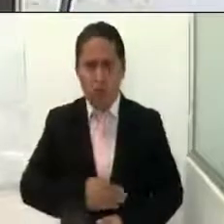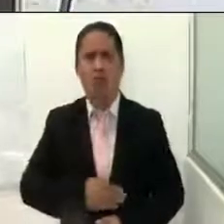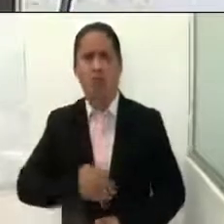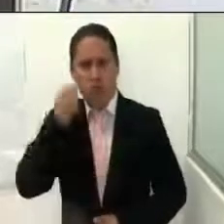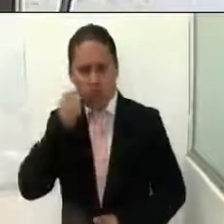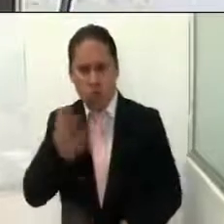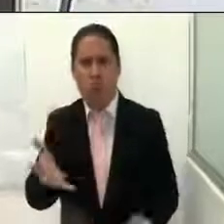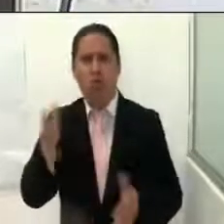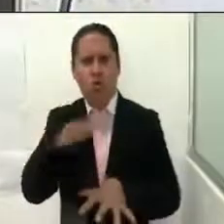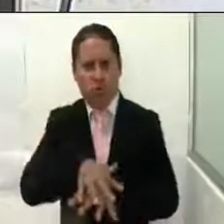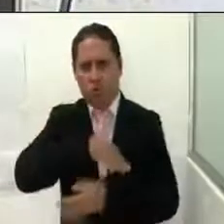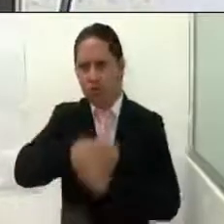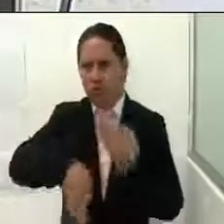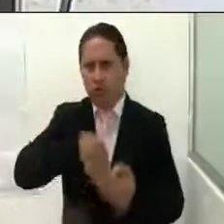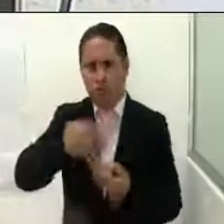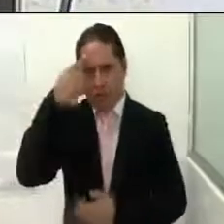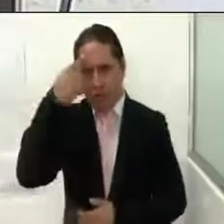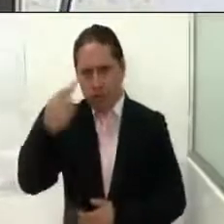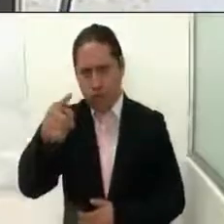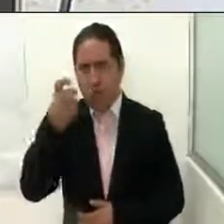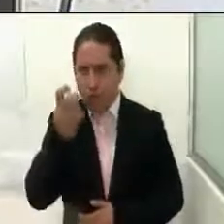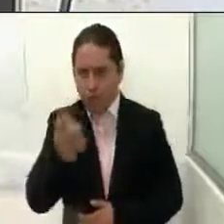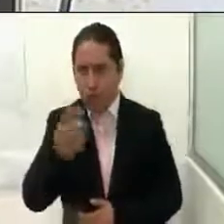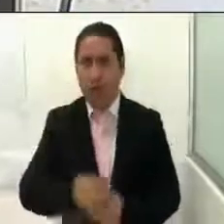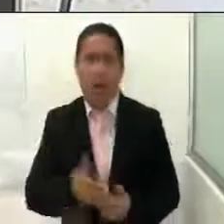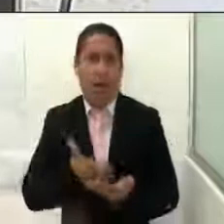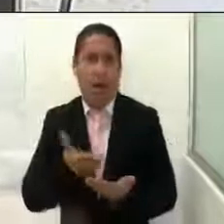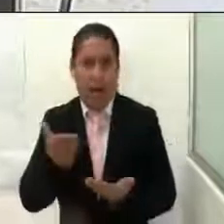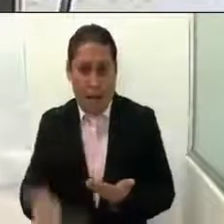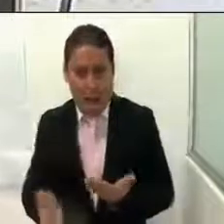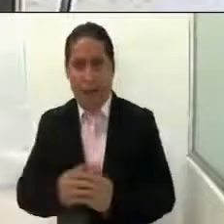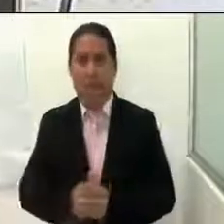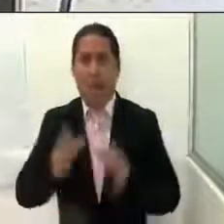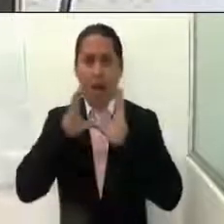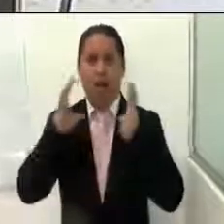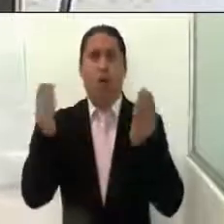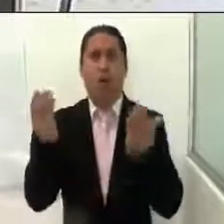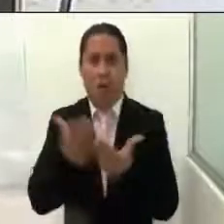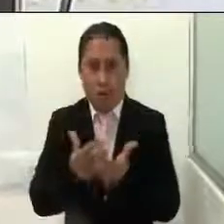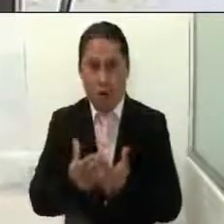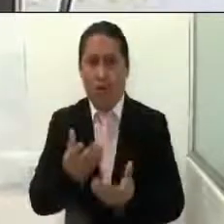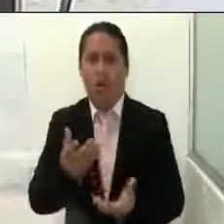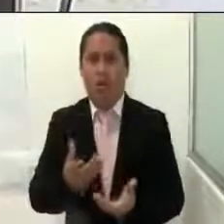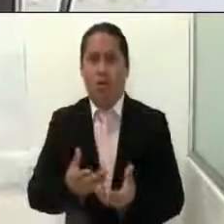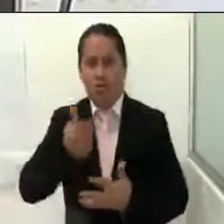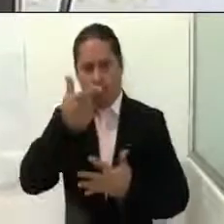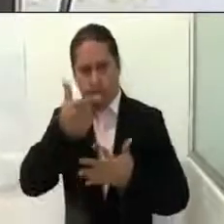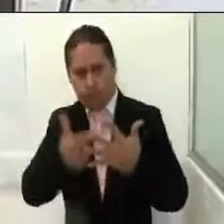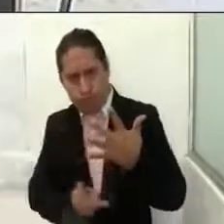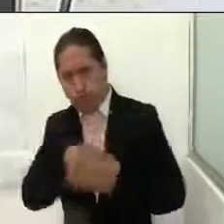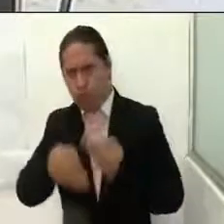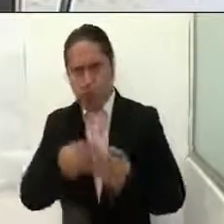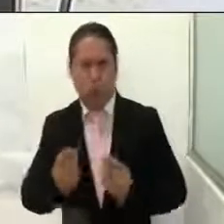para todos dejó a esta 66ª legislatura la cuenta de los resultados